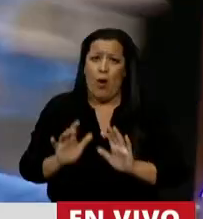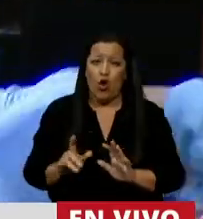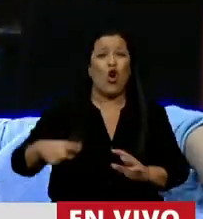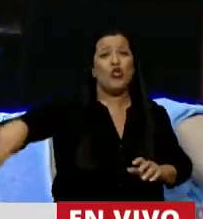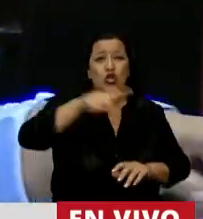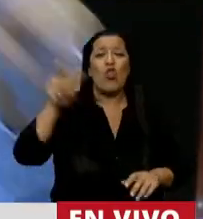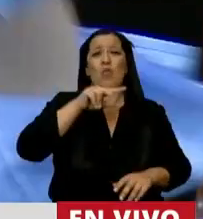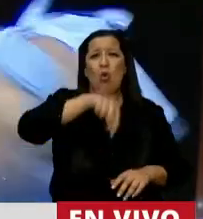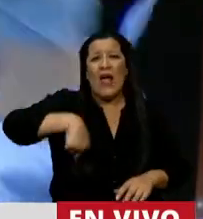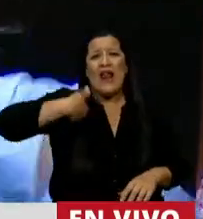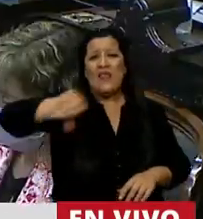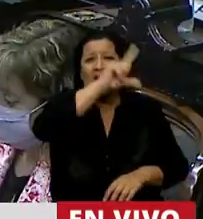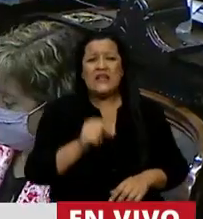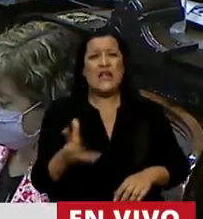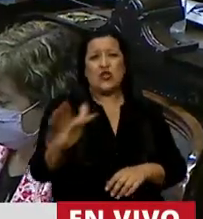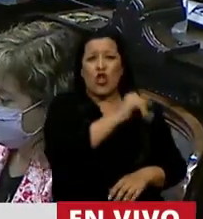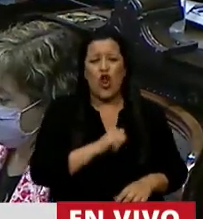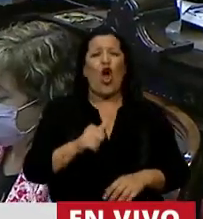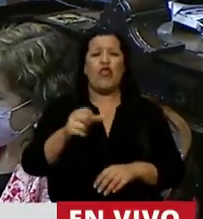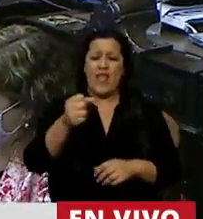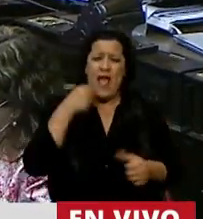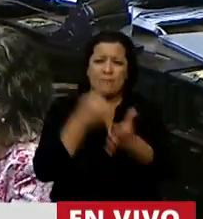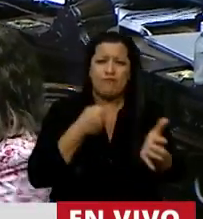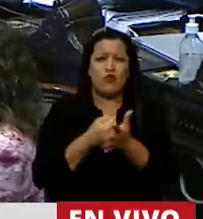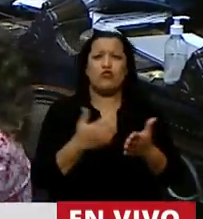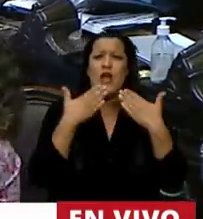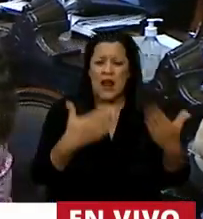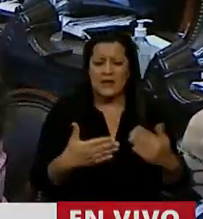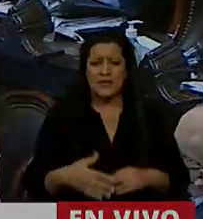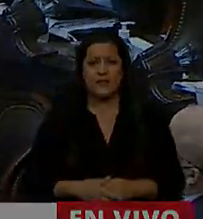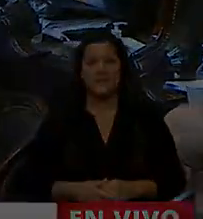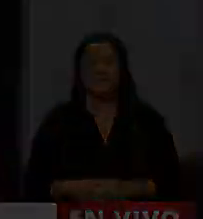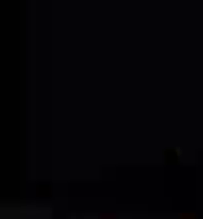las mujeres argentinas que todos los días hacen patria. Gracias, presidente. Muchas gracias, diputada.